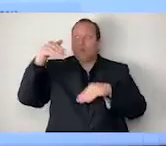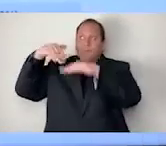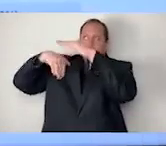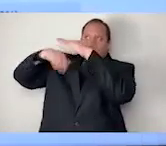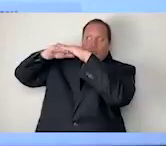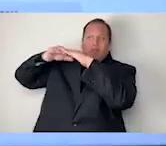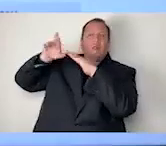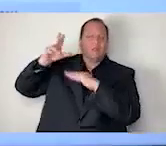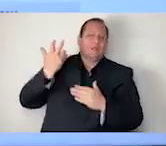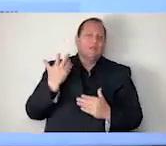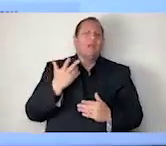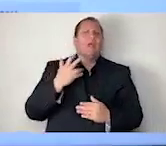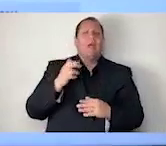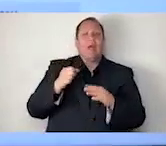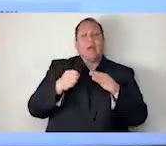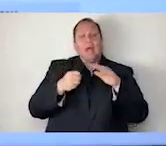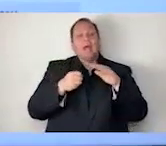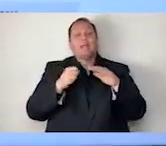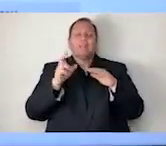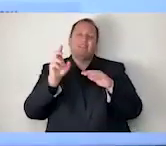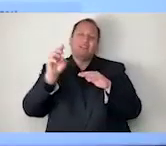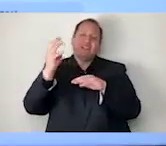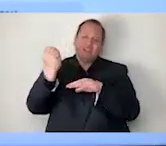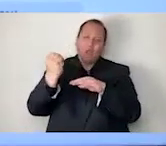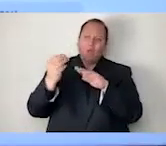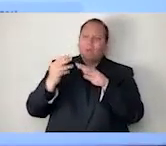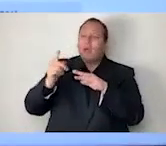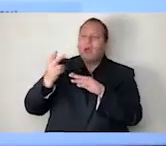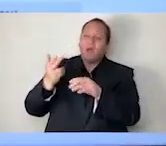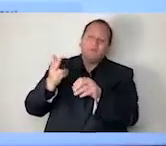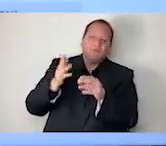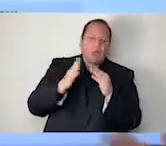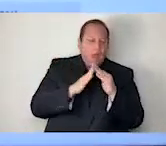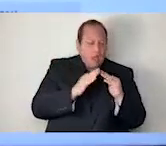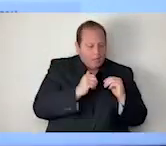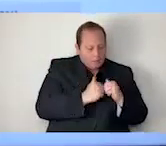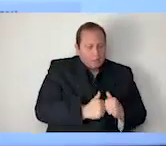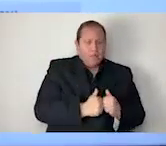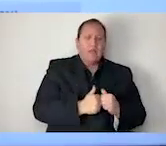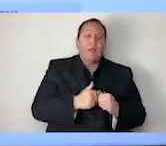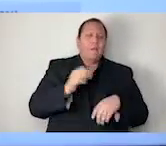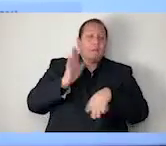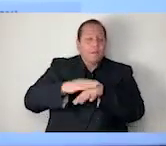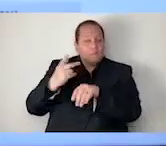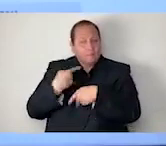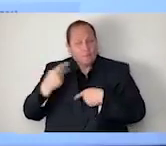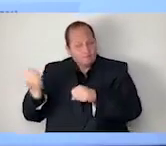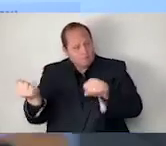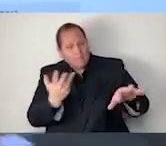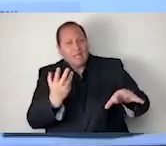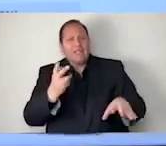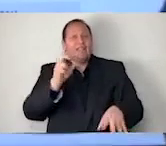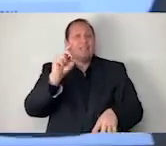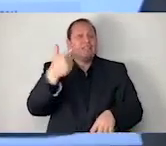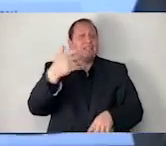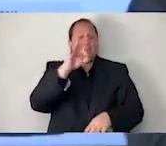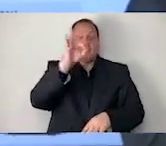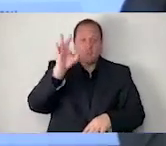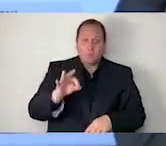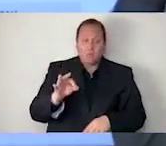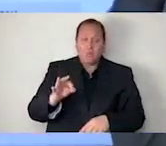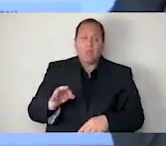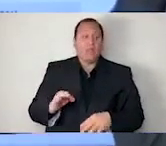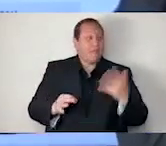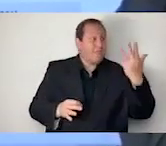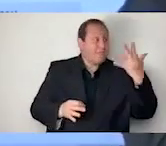37 por ciento eso que significa casi 4 de 10 casi casi que de cada 10 pruebas que hacemos ya están saliendo positivos a 44